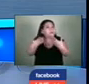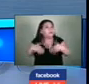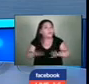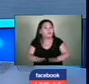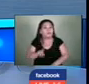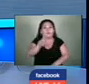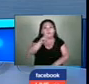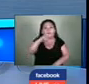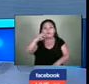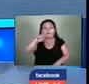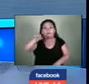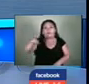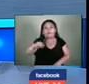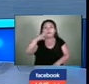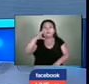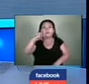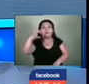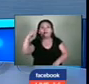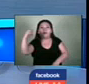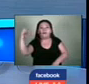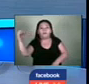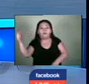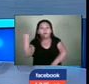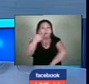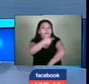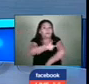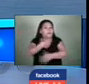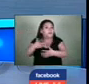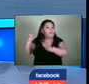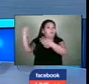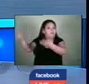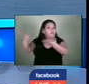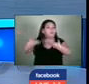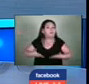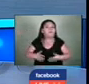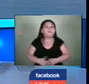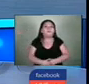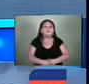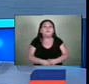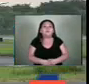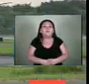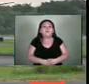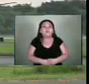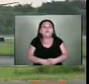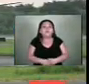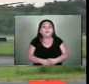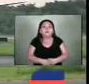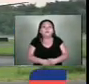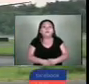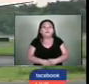de 10 millones las dosis que se han recibido en el país.